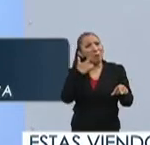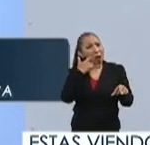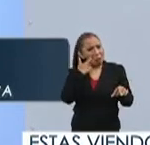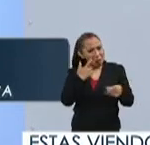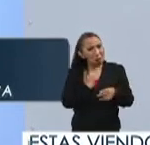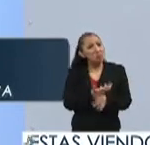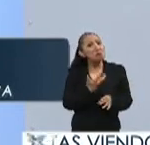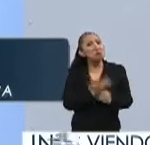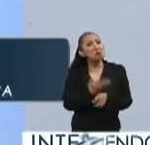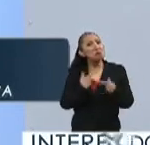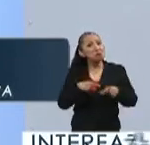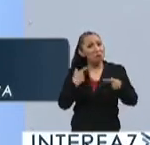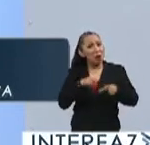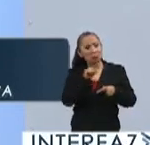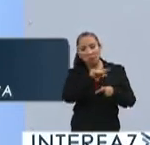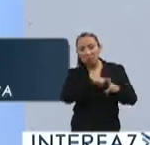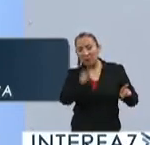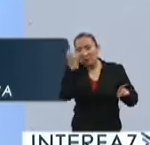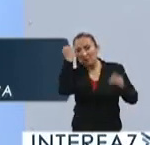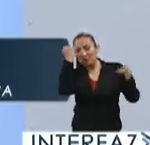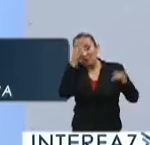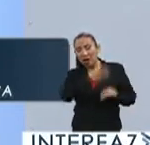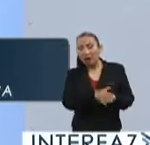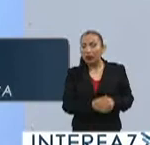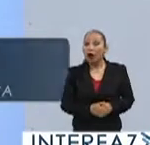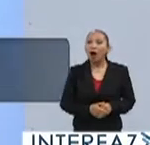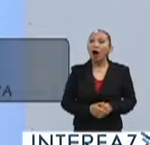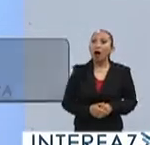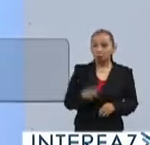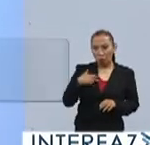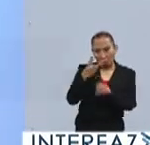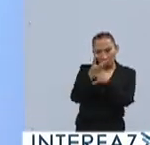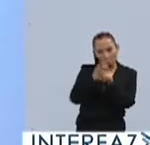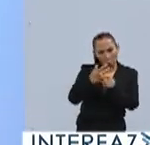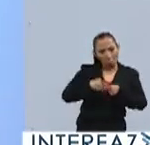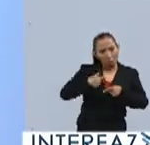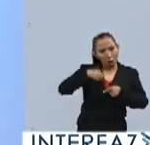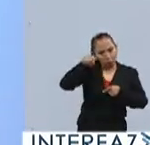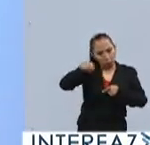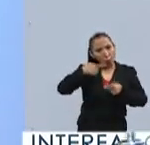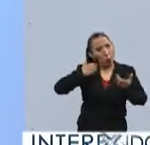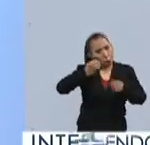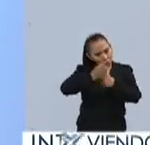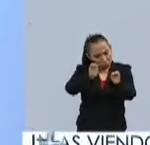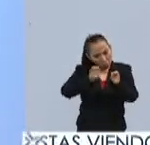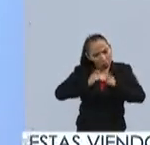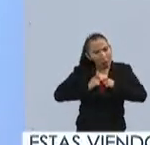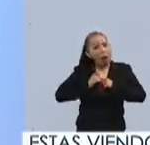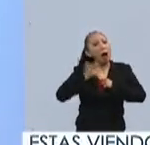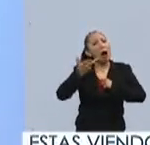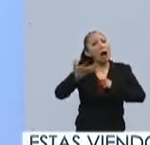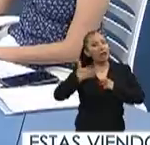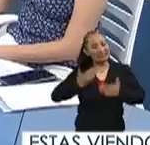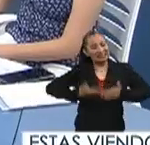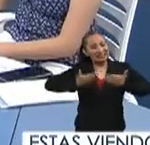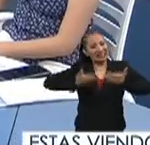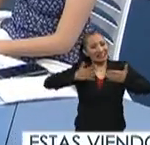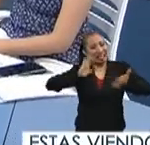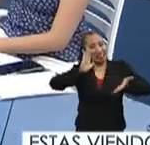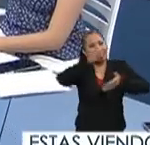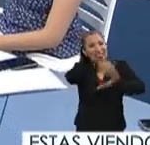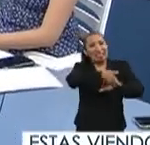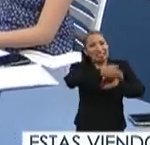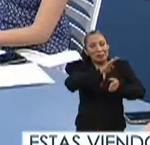amigables, te dan otro tipo de perspectiva a ti. Entonces yo invito a la gente a que tome la oportunidad, a que se anime a entrar